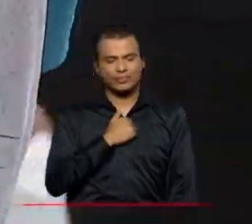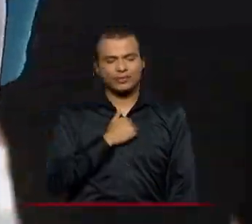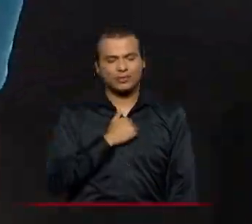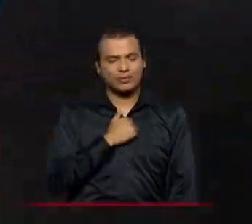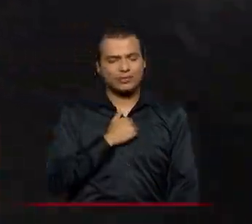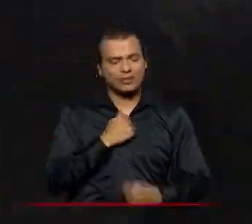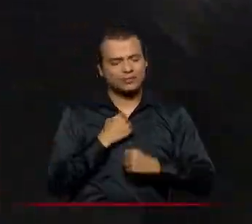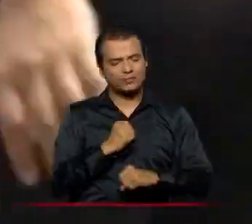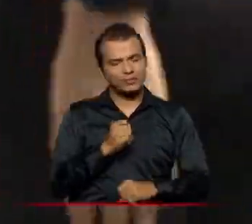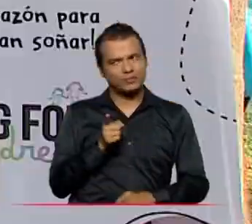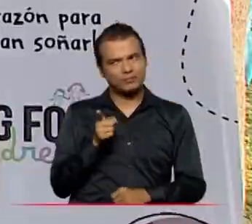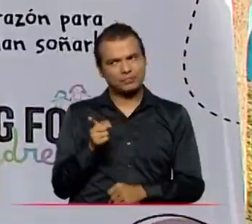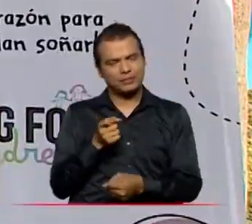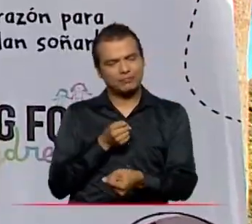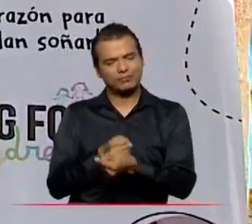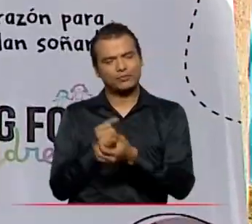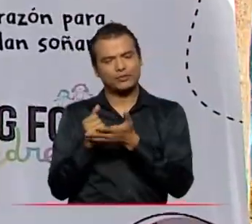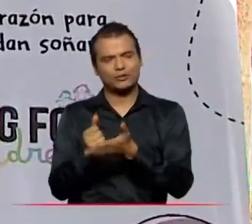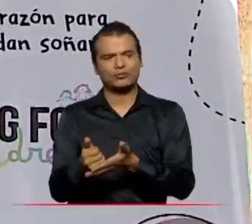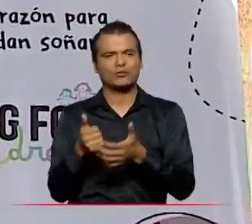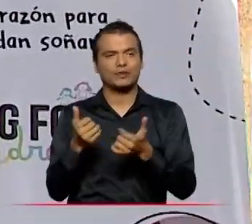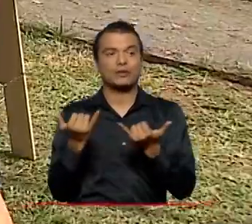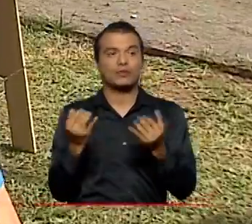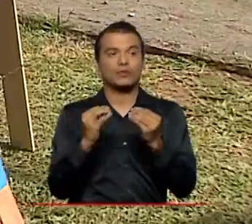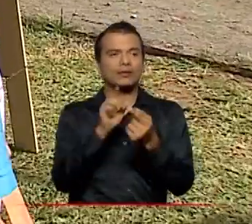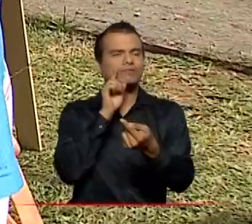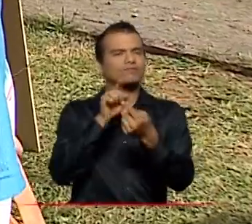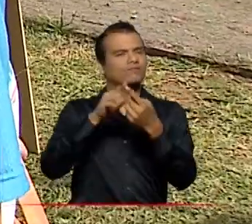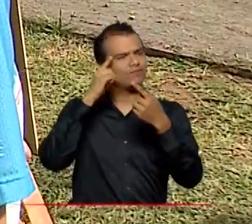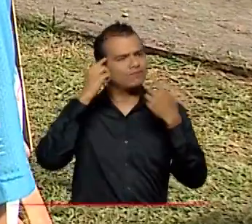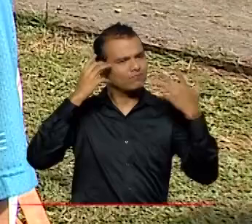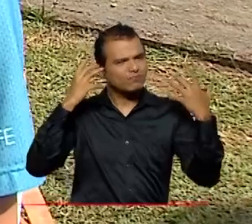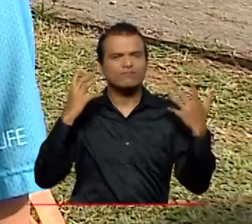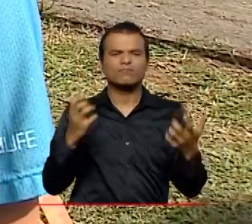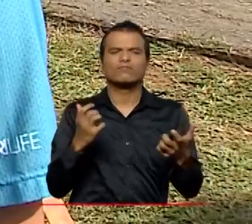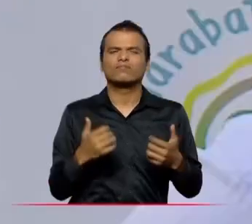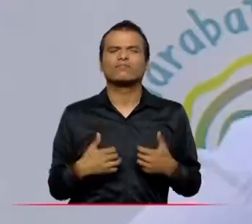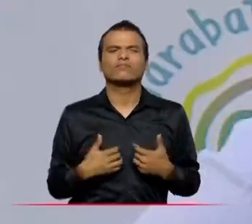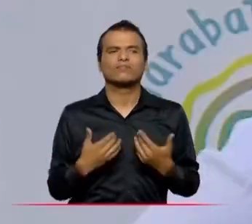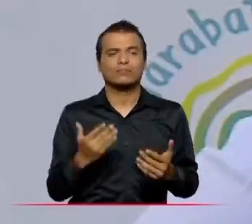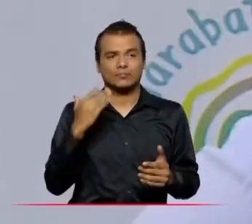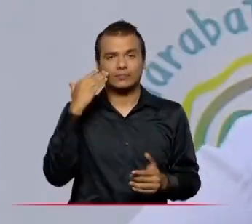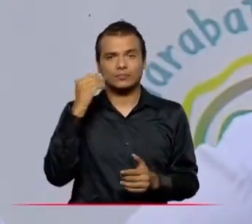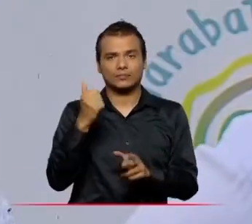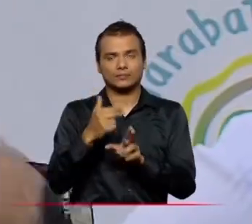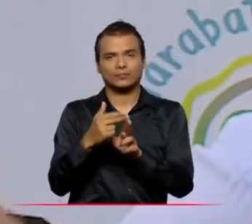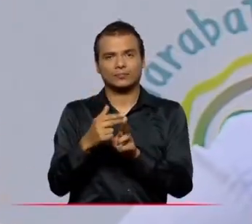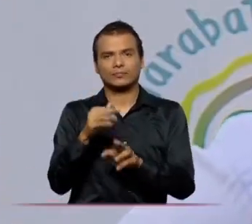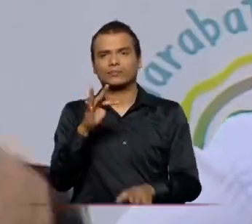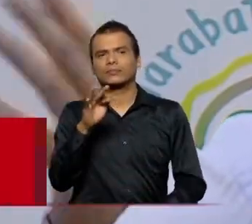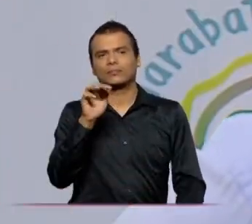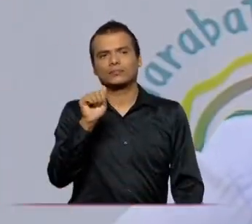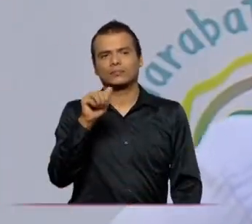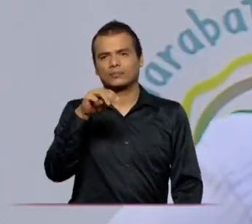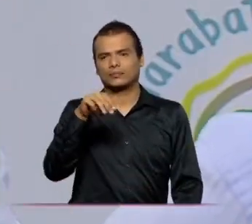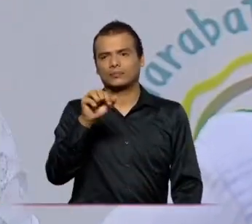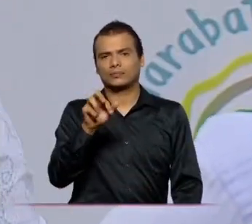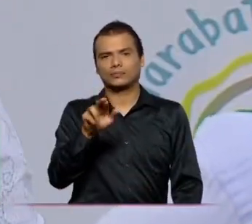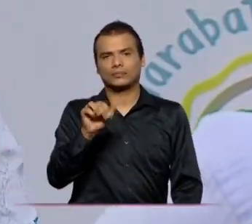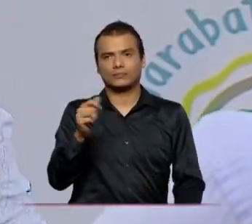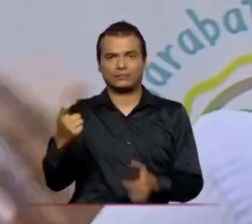algo. Además, este año quieren cumplir una misión especial. A Tamara, que es una de nuestras niñas con la que estamos